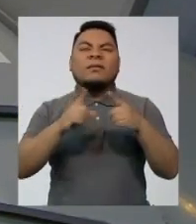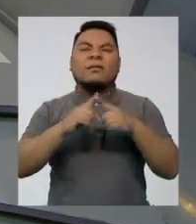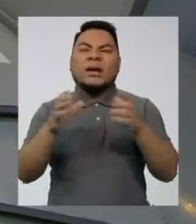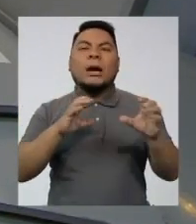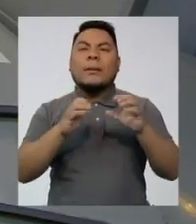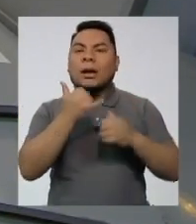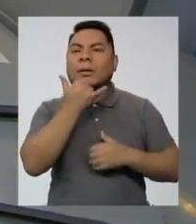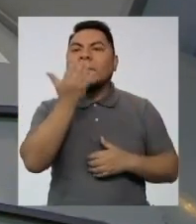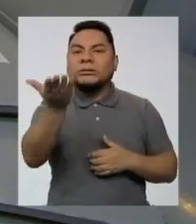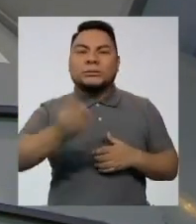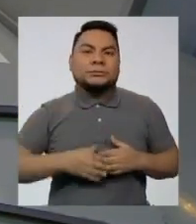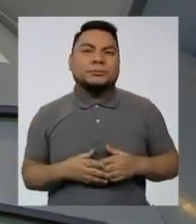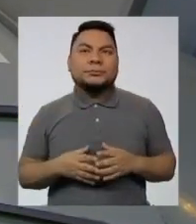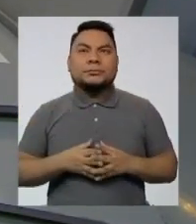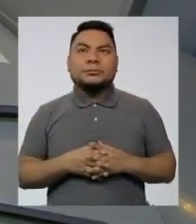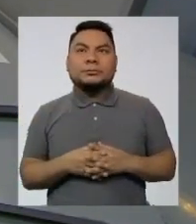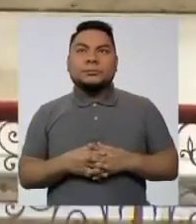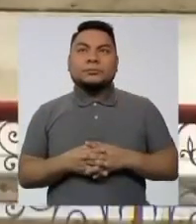Adelante.